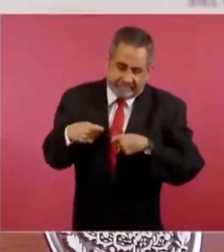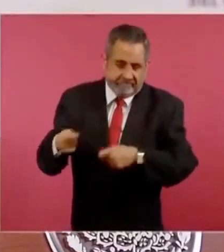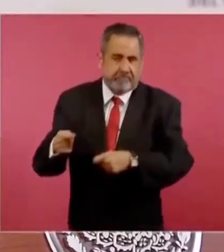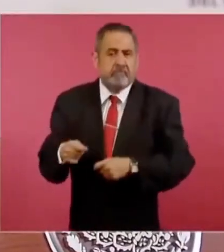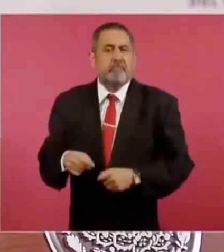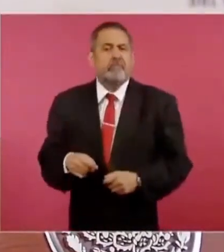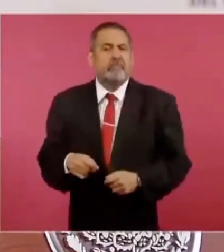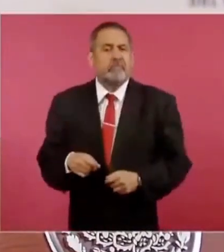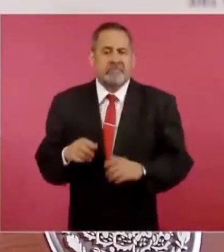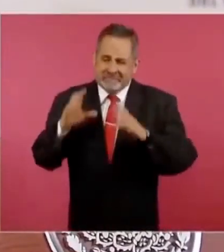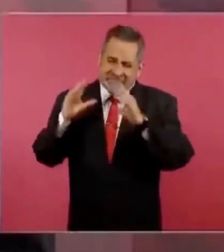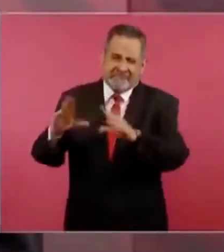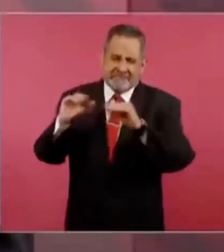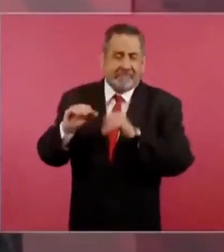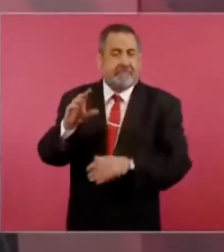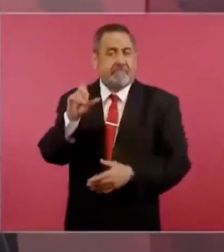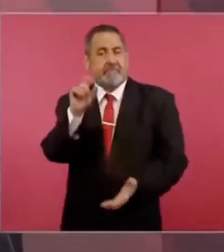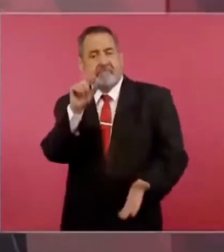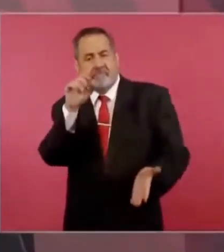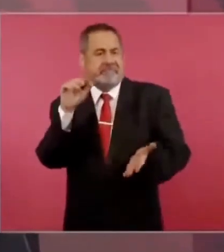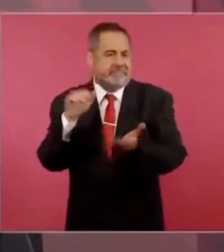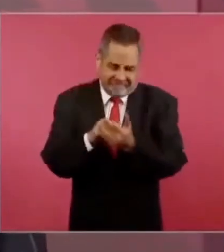vamos a formar 20,000